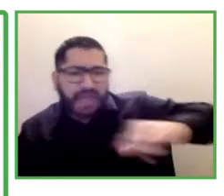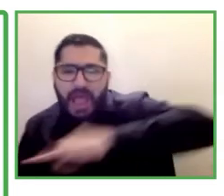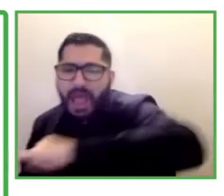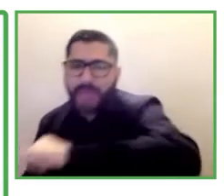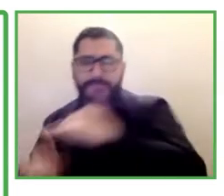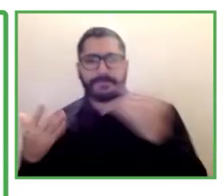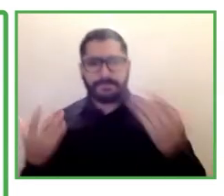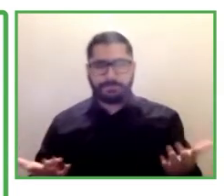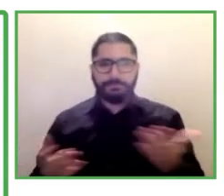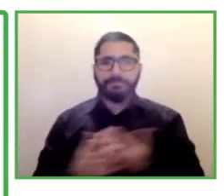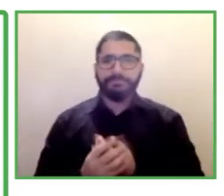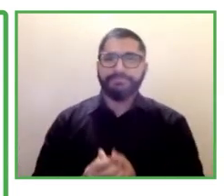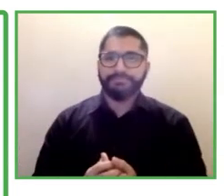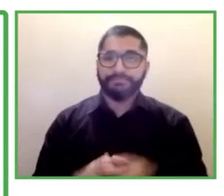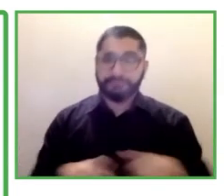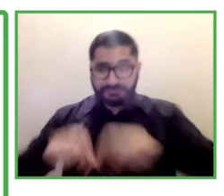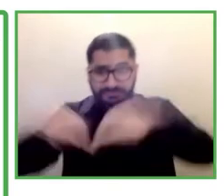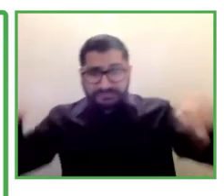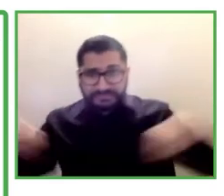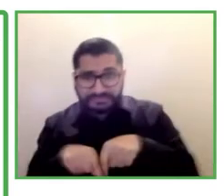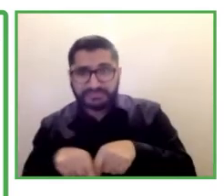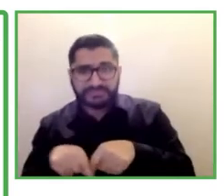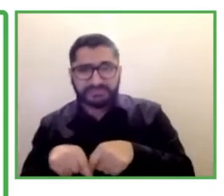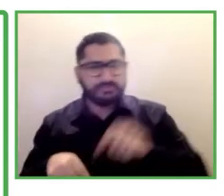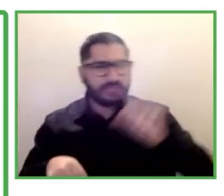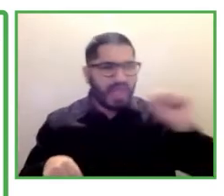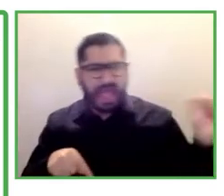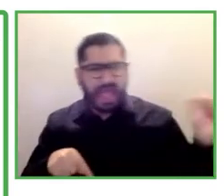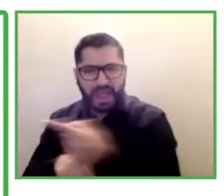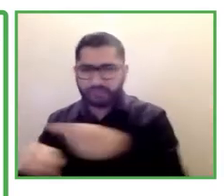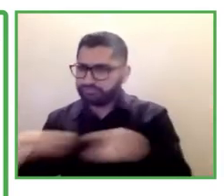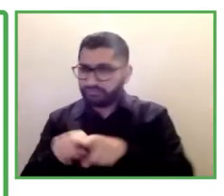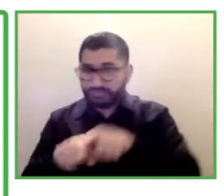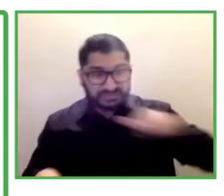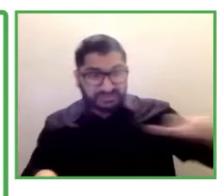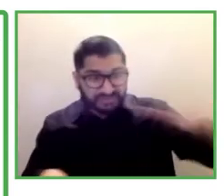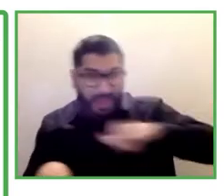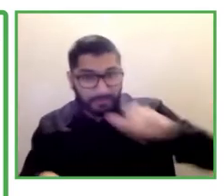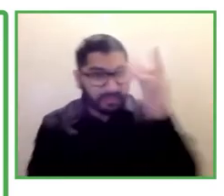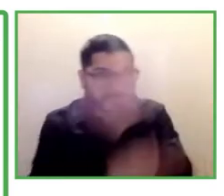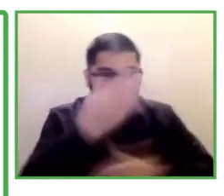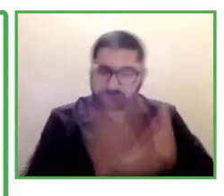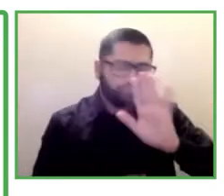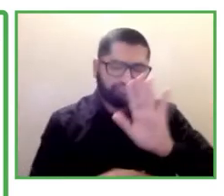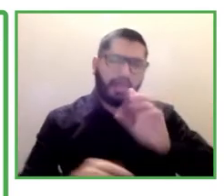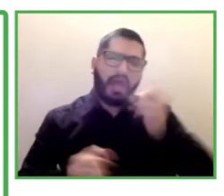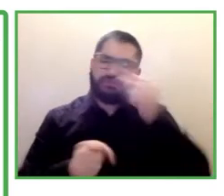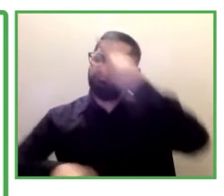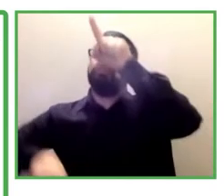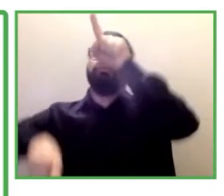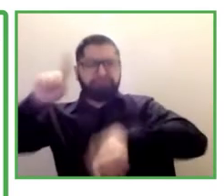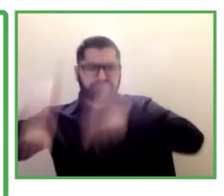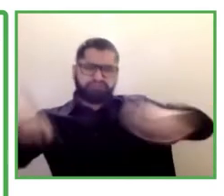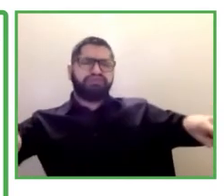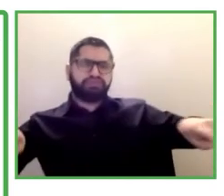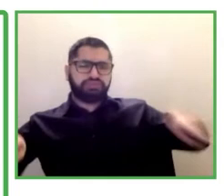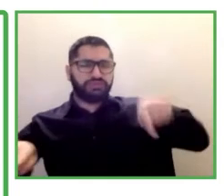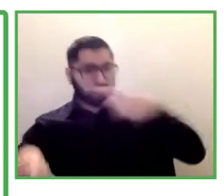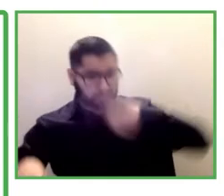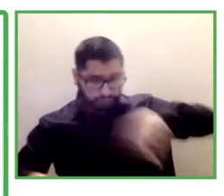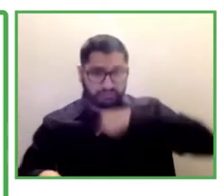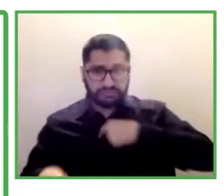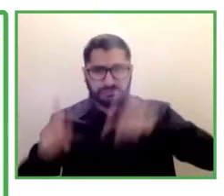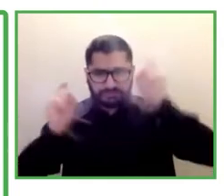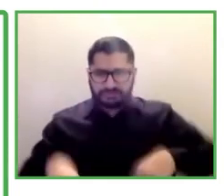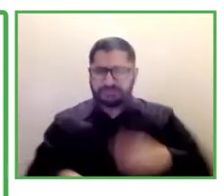las personas una vez que se hayan entendido estas necesidades. Ahora, si plantamos